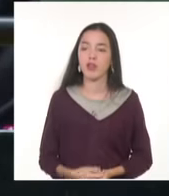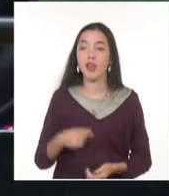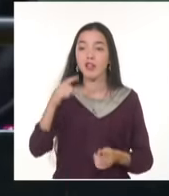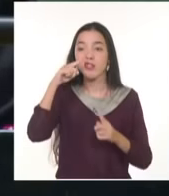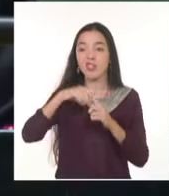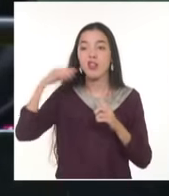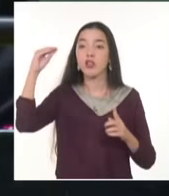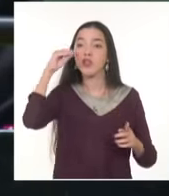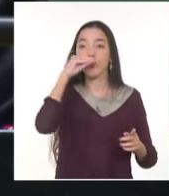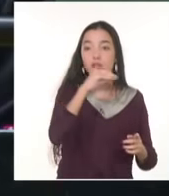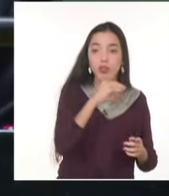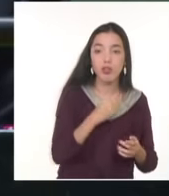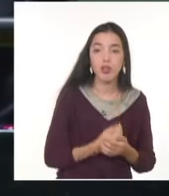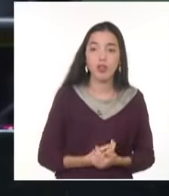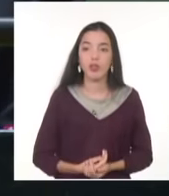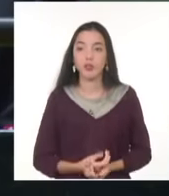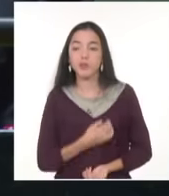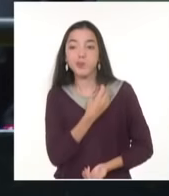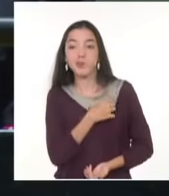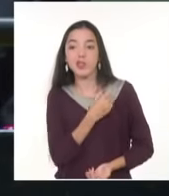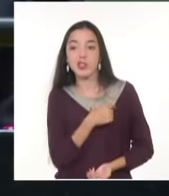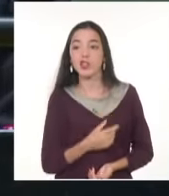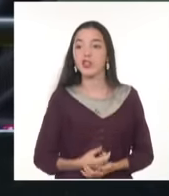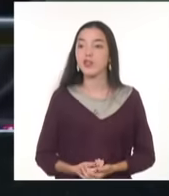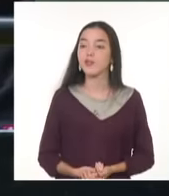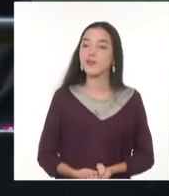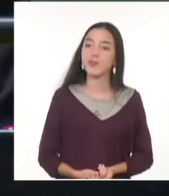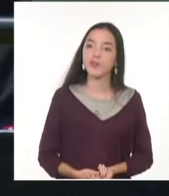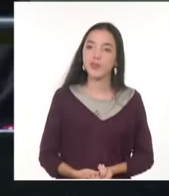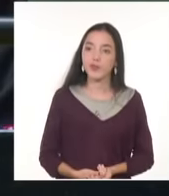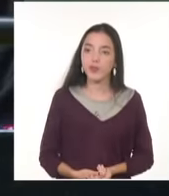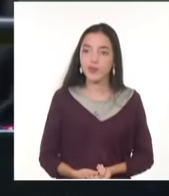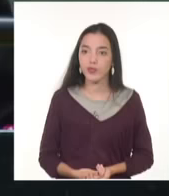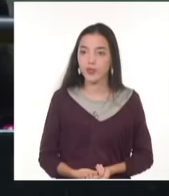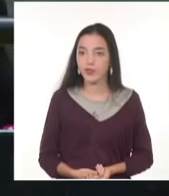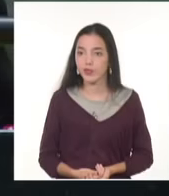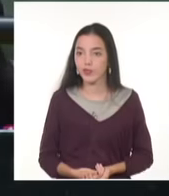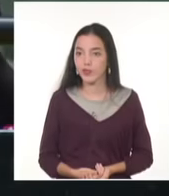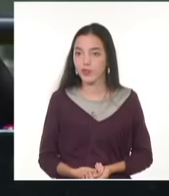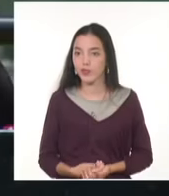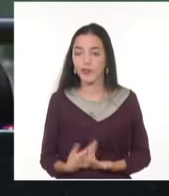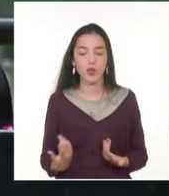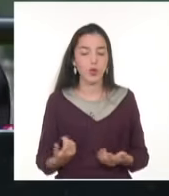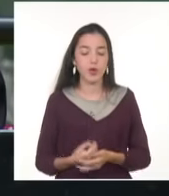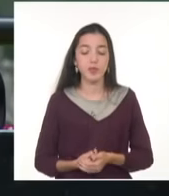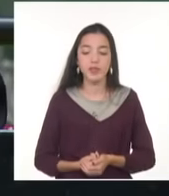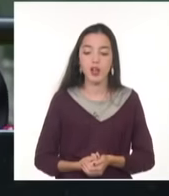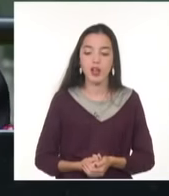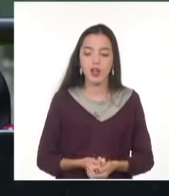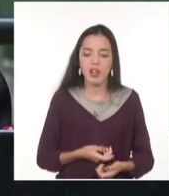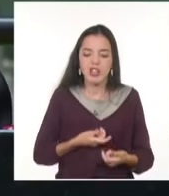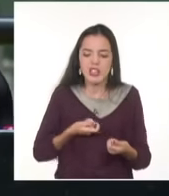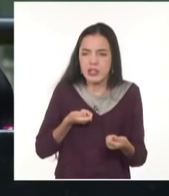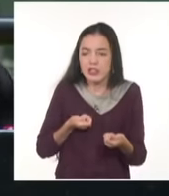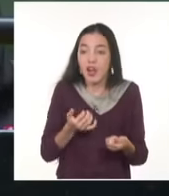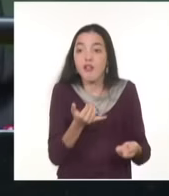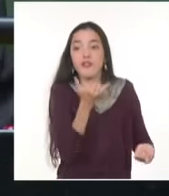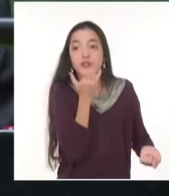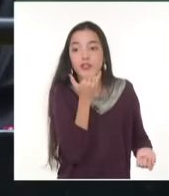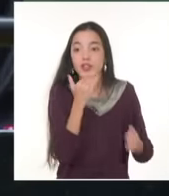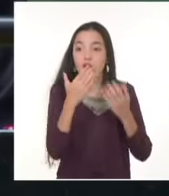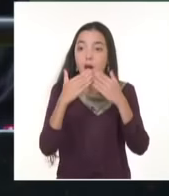y militar, o cualquier otra manifestación que amenace la paz, la independencia